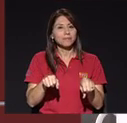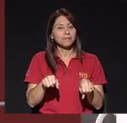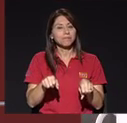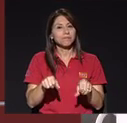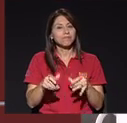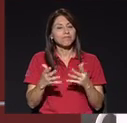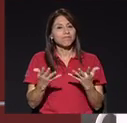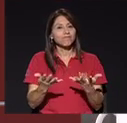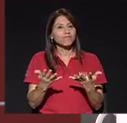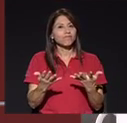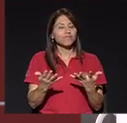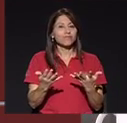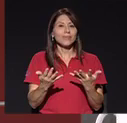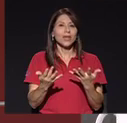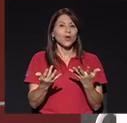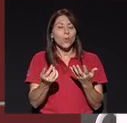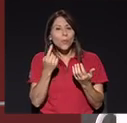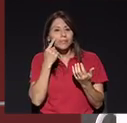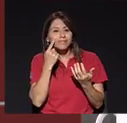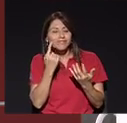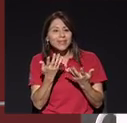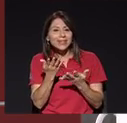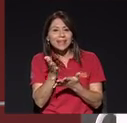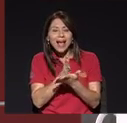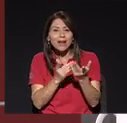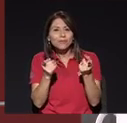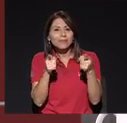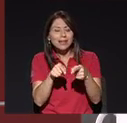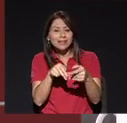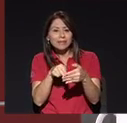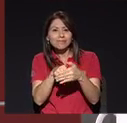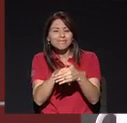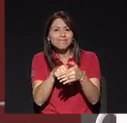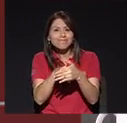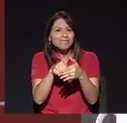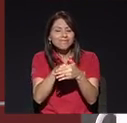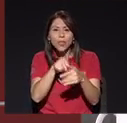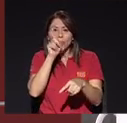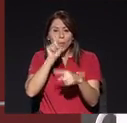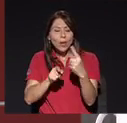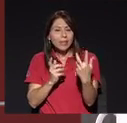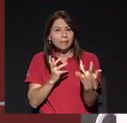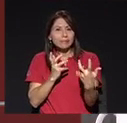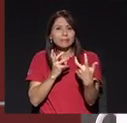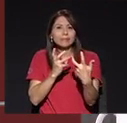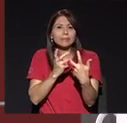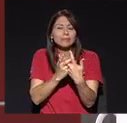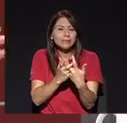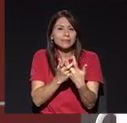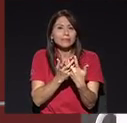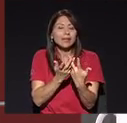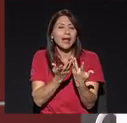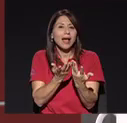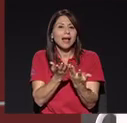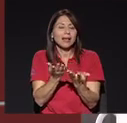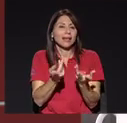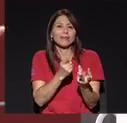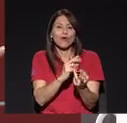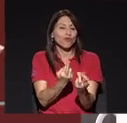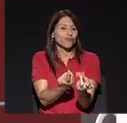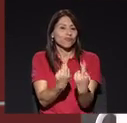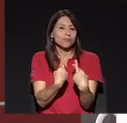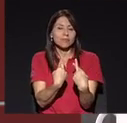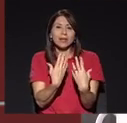encontrar como un nudo que no le permite de alguna forma adaptarse a una cosa muy estructurada que no